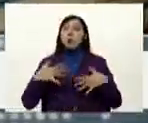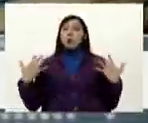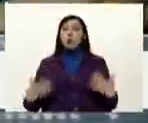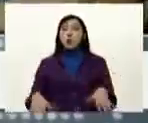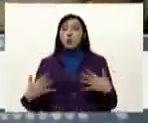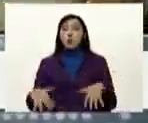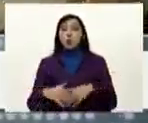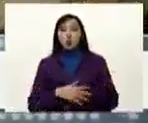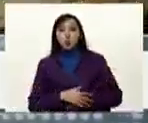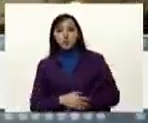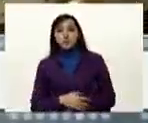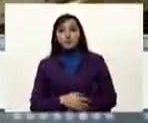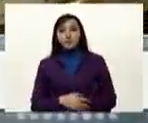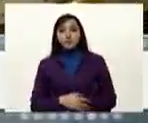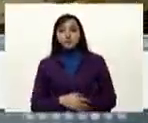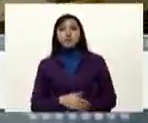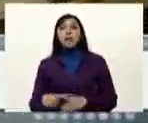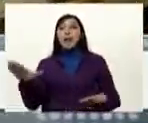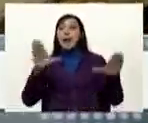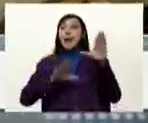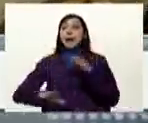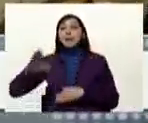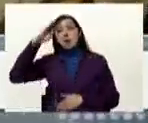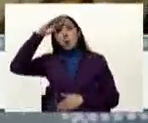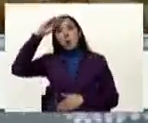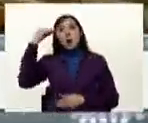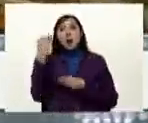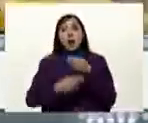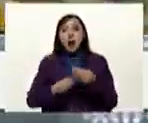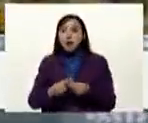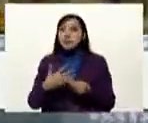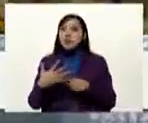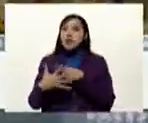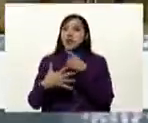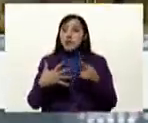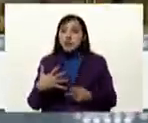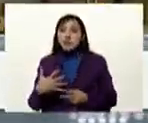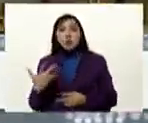¿Ah? La ciencia cubana ha producido 5 vacunas